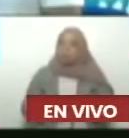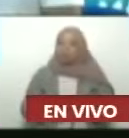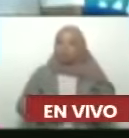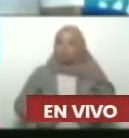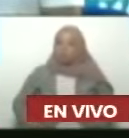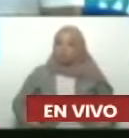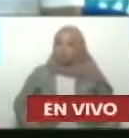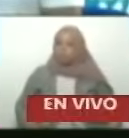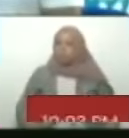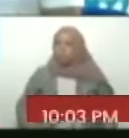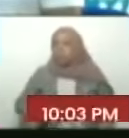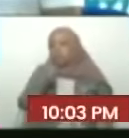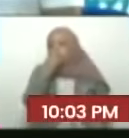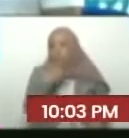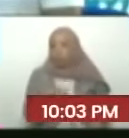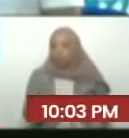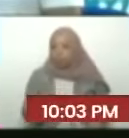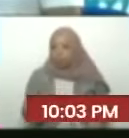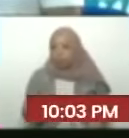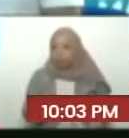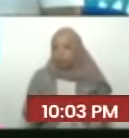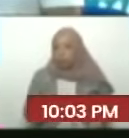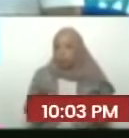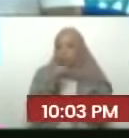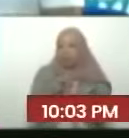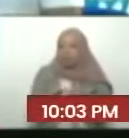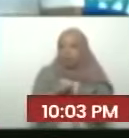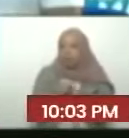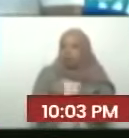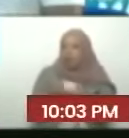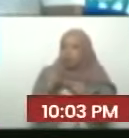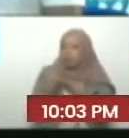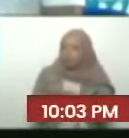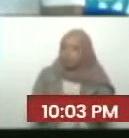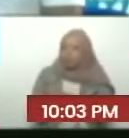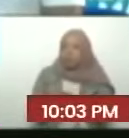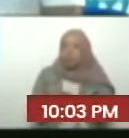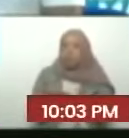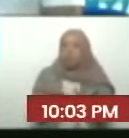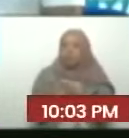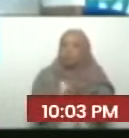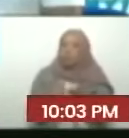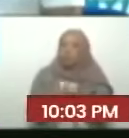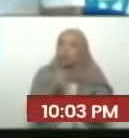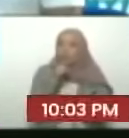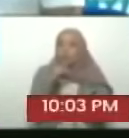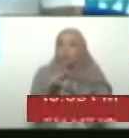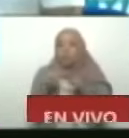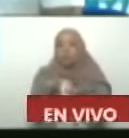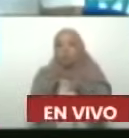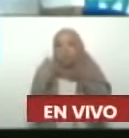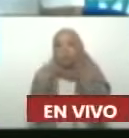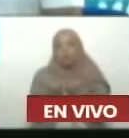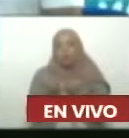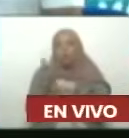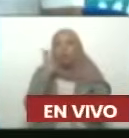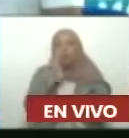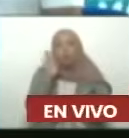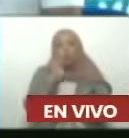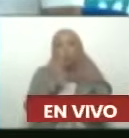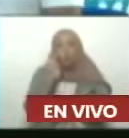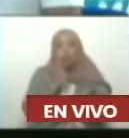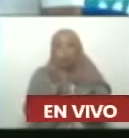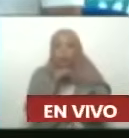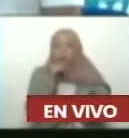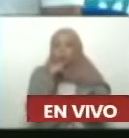es lo que llaman amigable con el medio ambiente, ayuda a sacar del medio ambiente todos los factores de contaminación